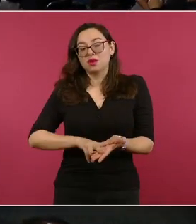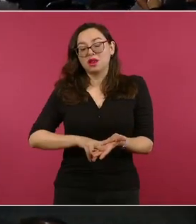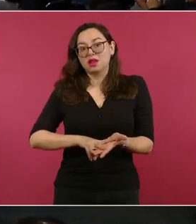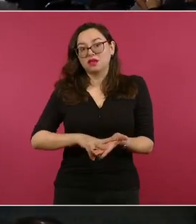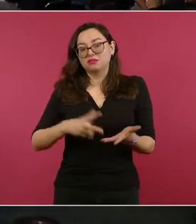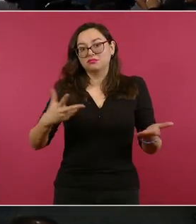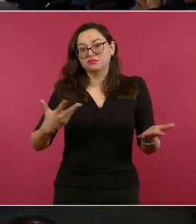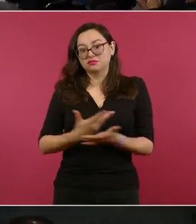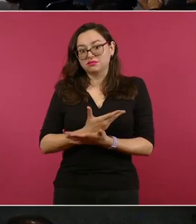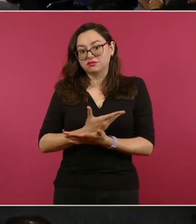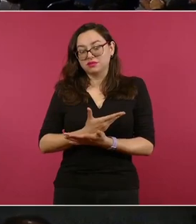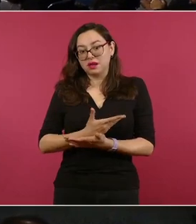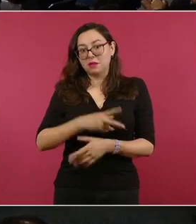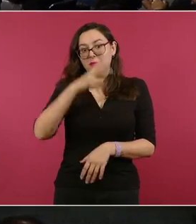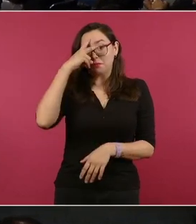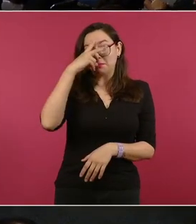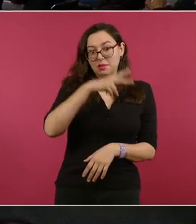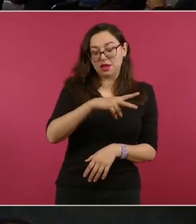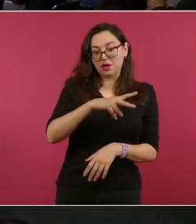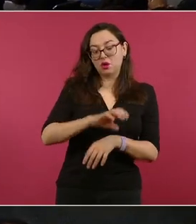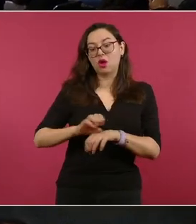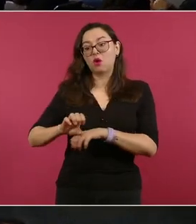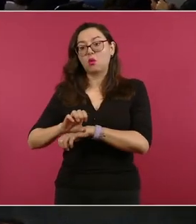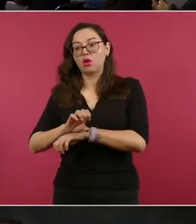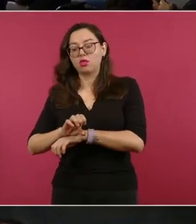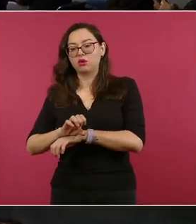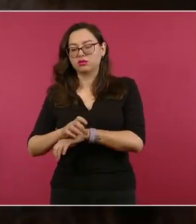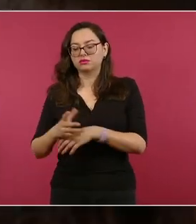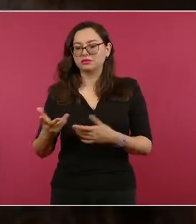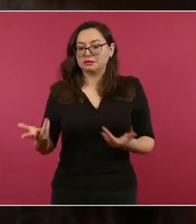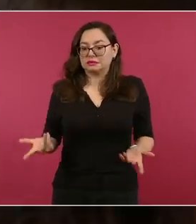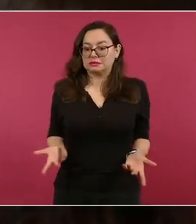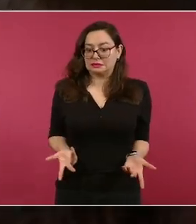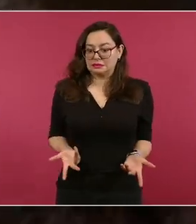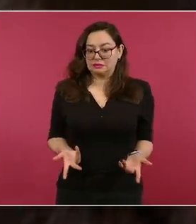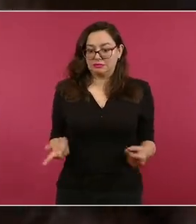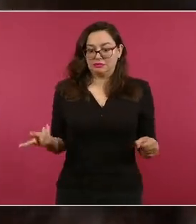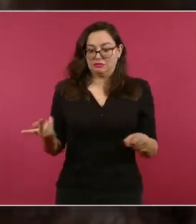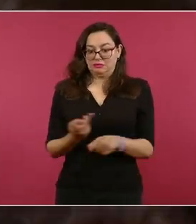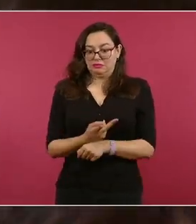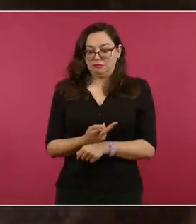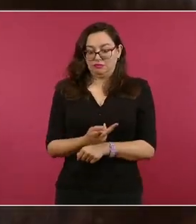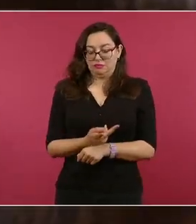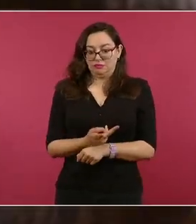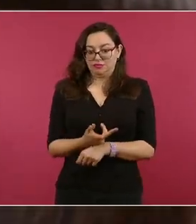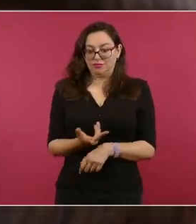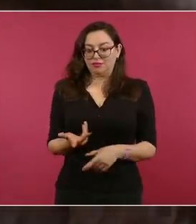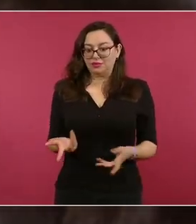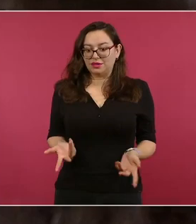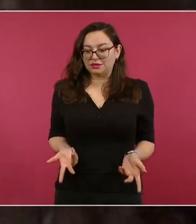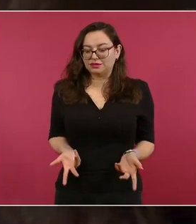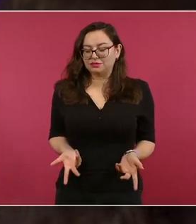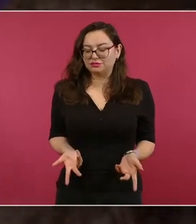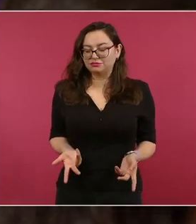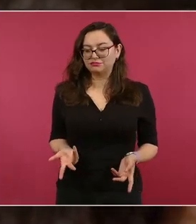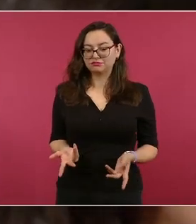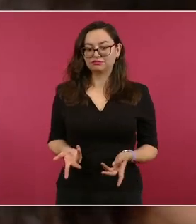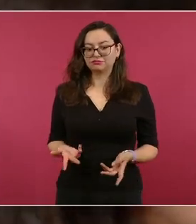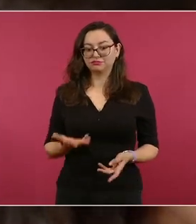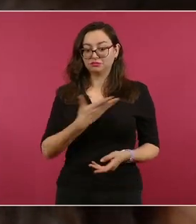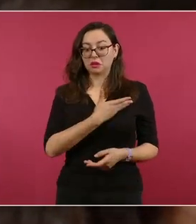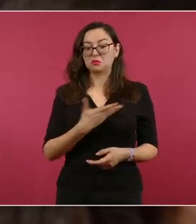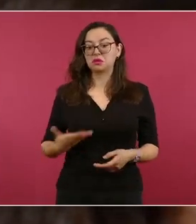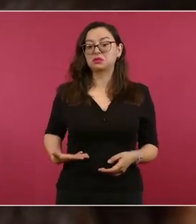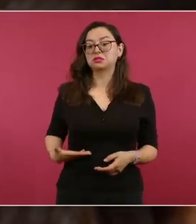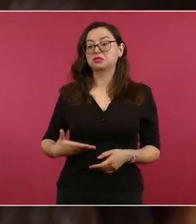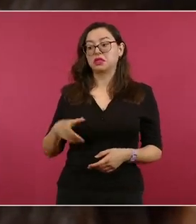comisión contra la soberanía de su propio pueblo, independientemente de que el presidente diga pues no se tiene que hacer nada, ¿no se debería